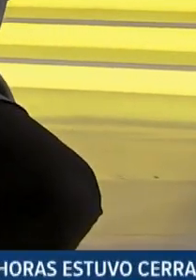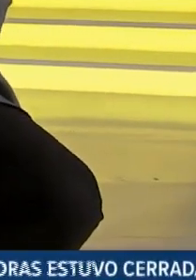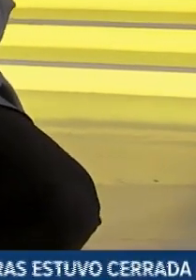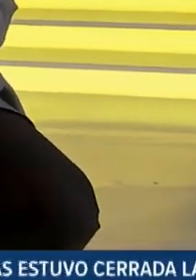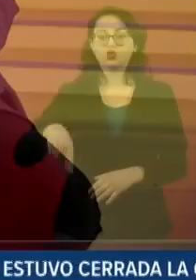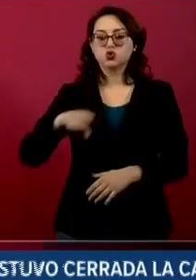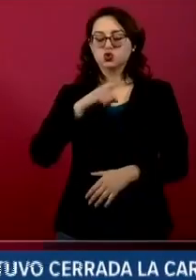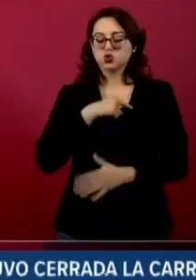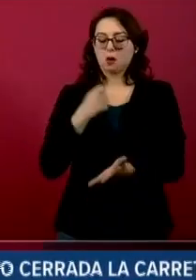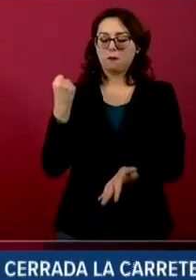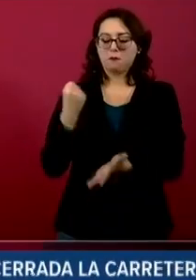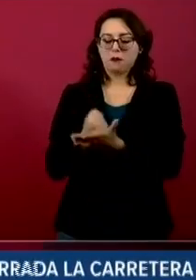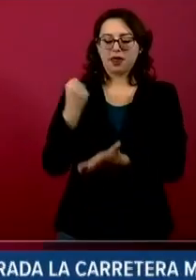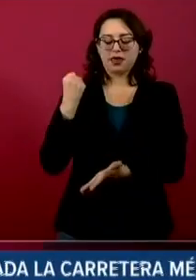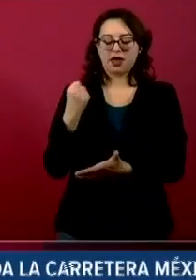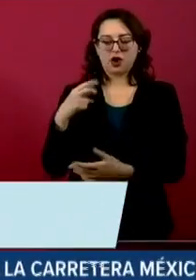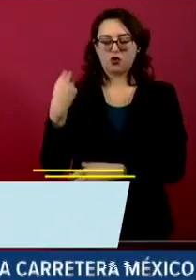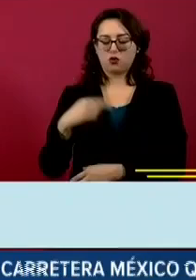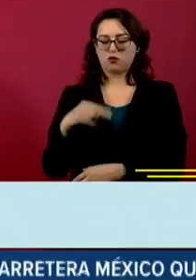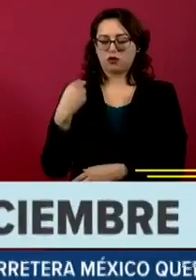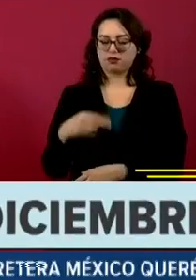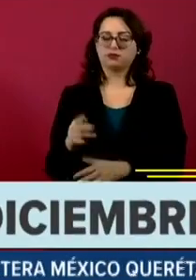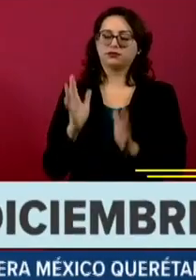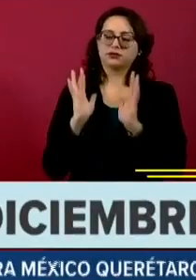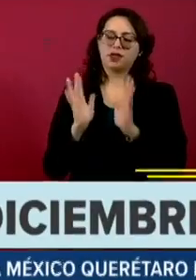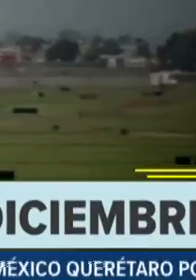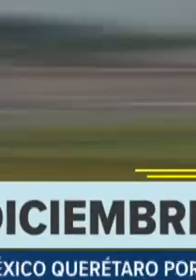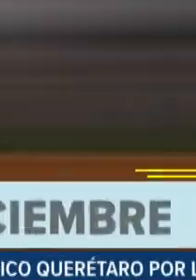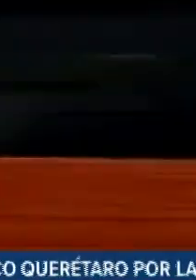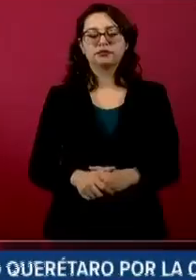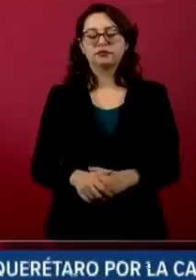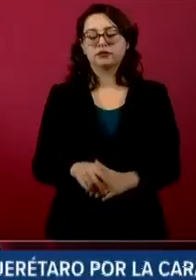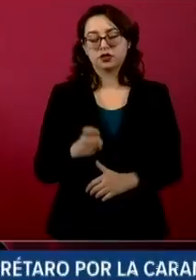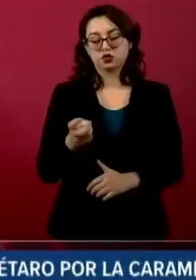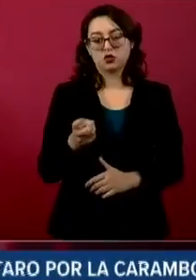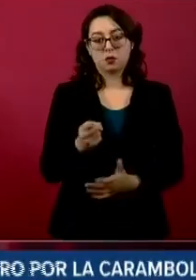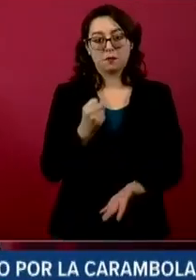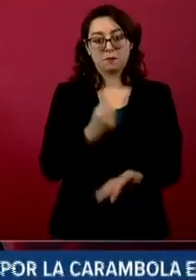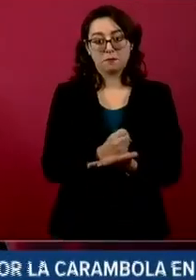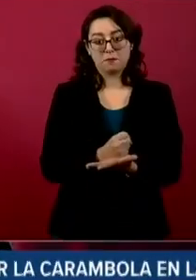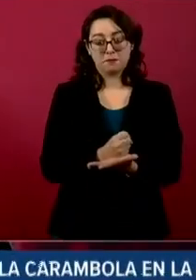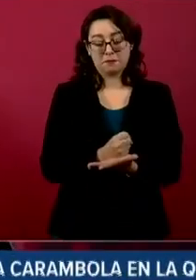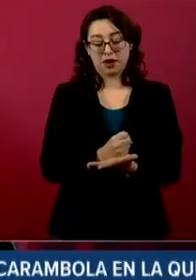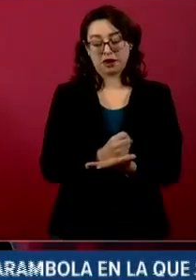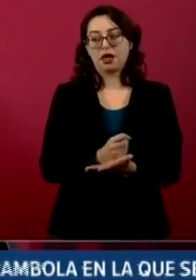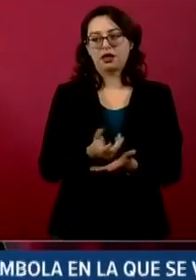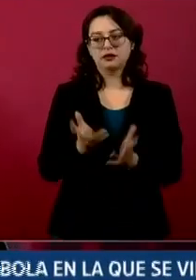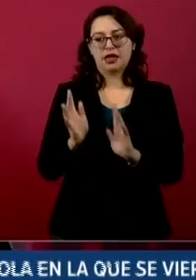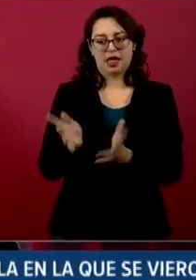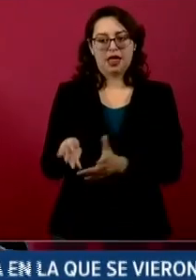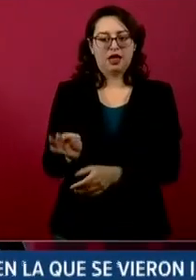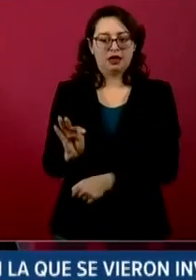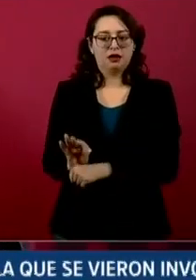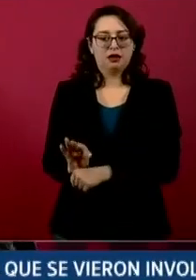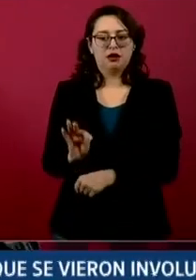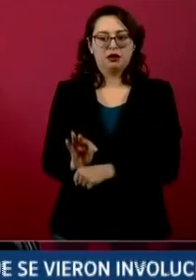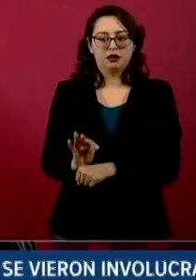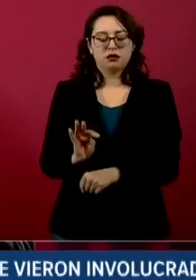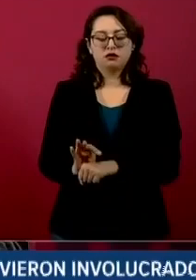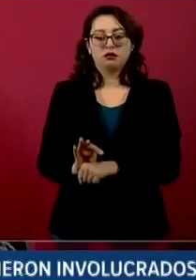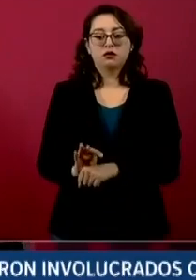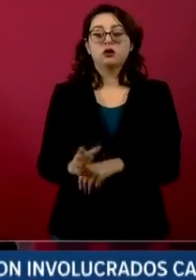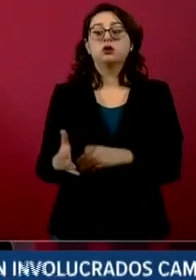es prácticamente imposible de comprar. Aquí dije, en diciembre